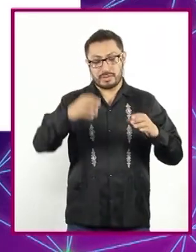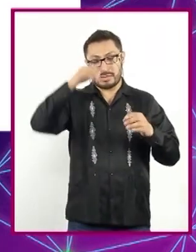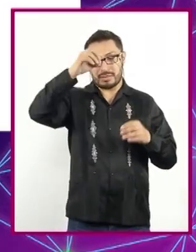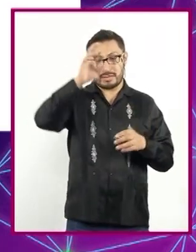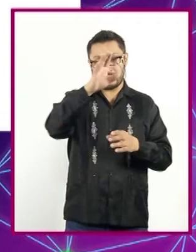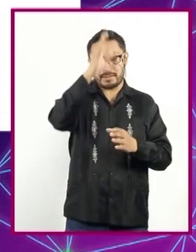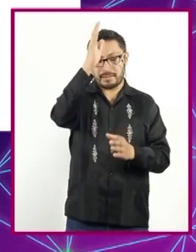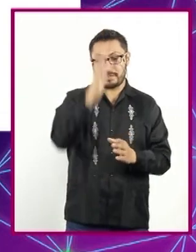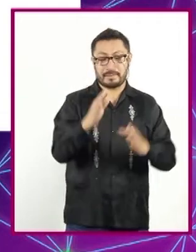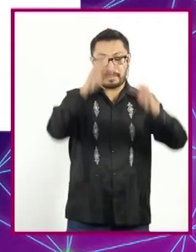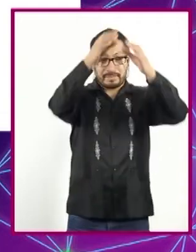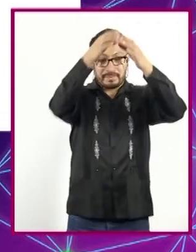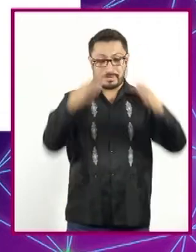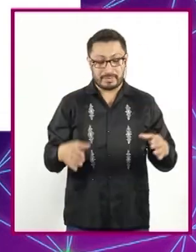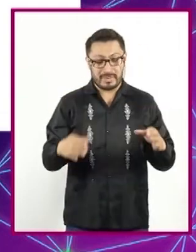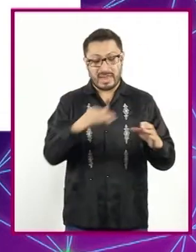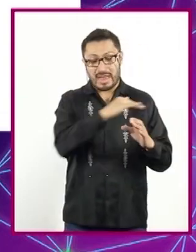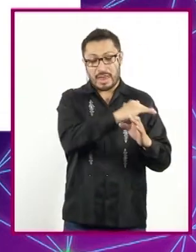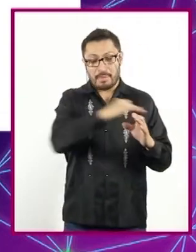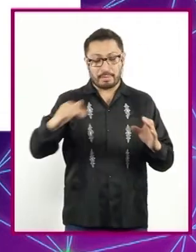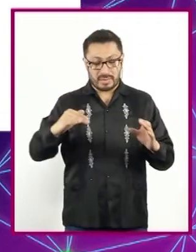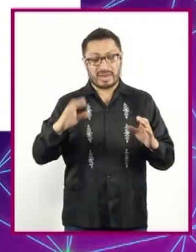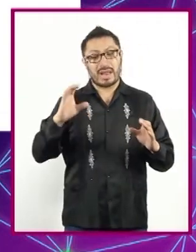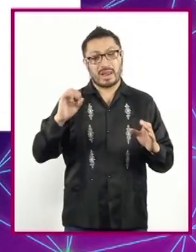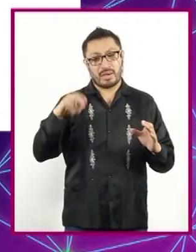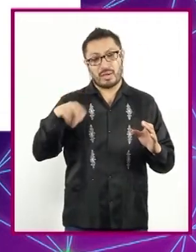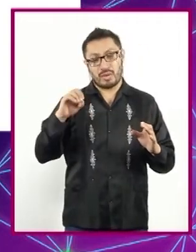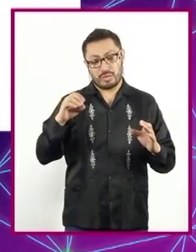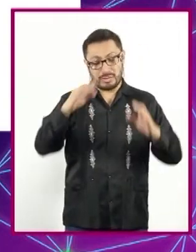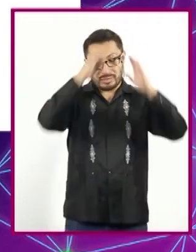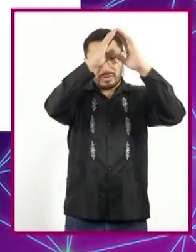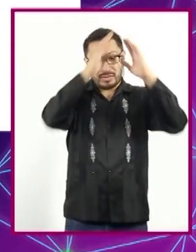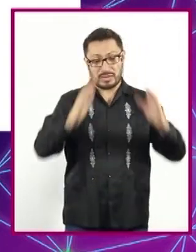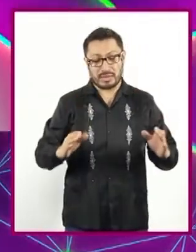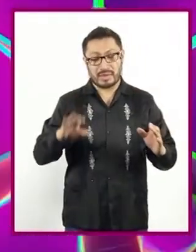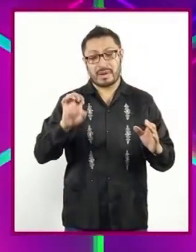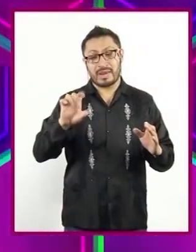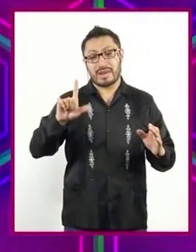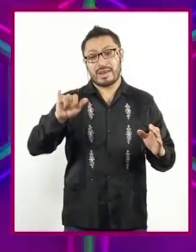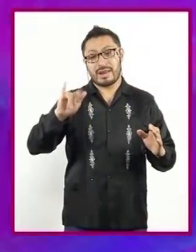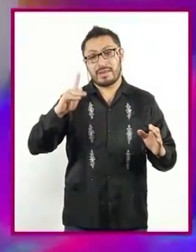a la base, sin tocarla, es una elipse.